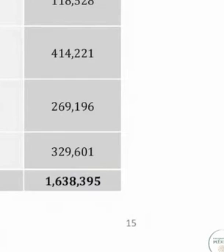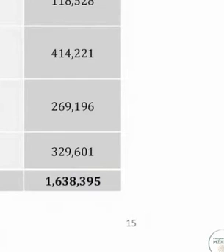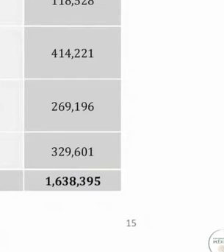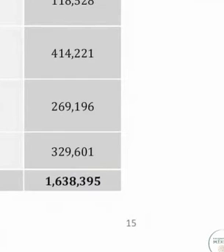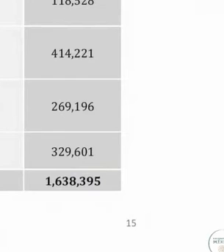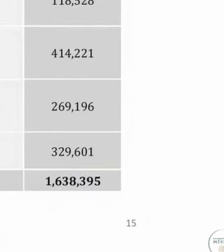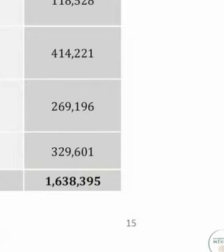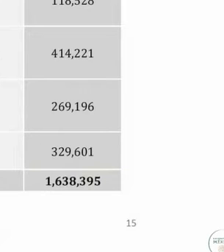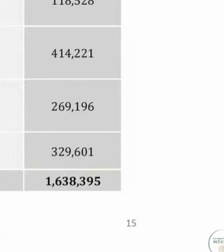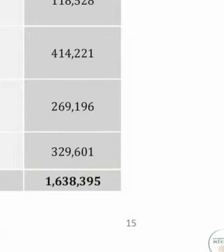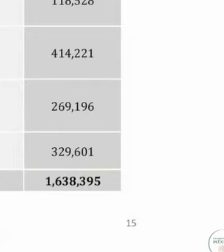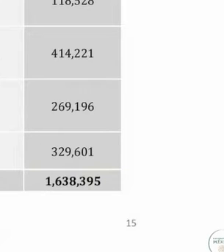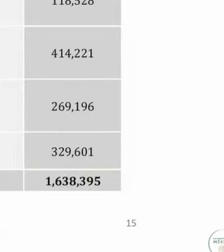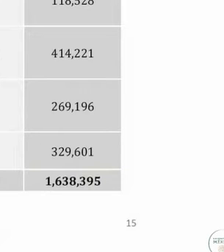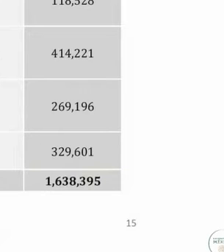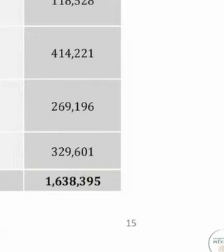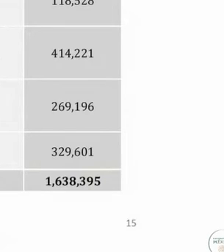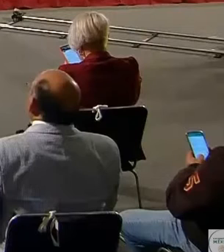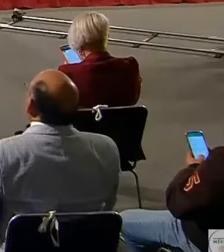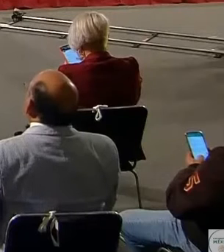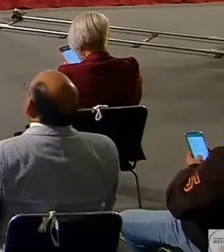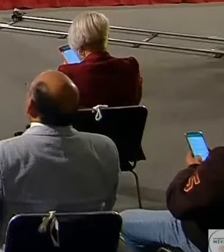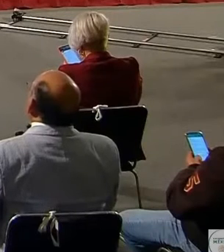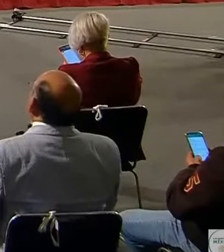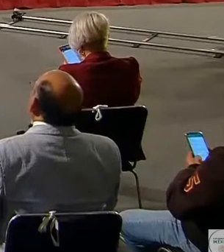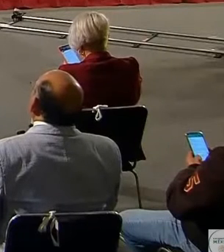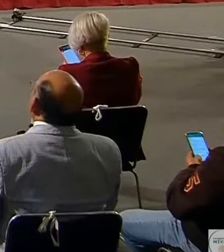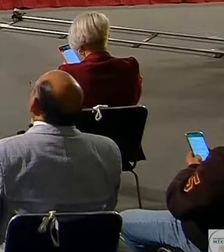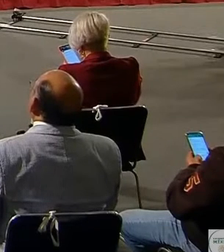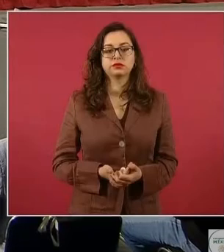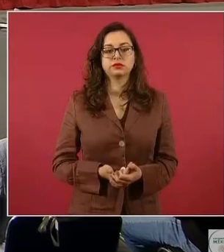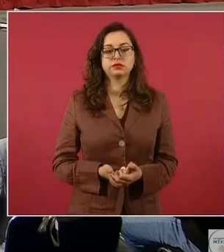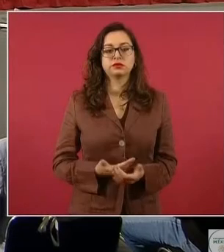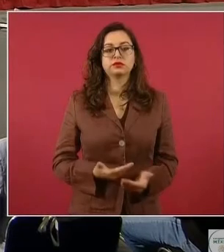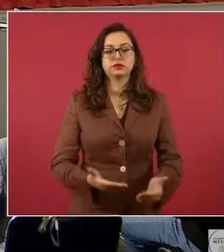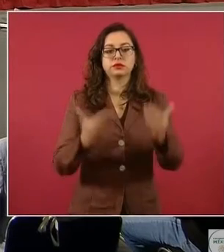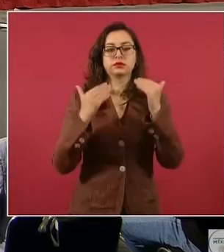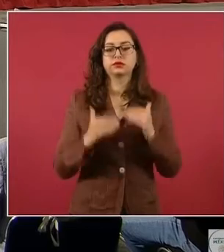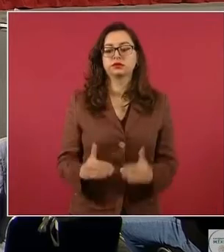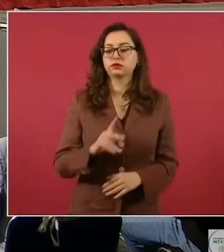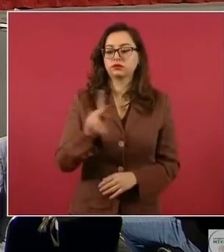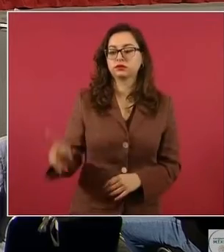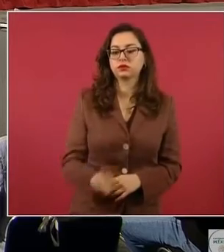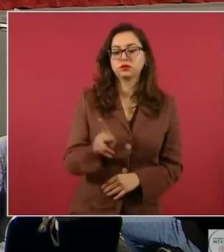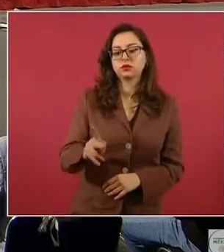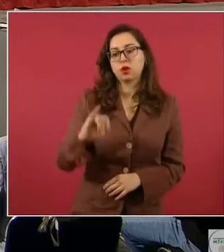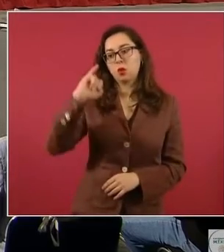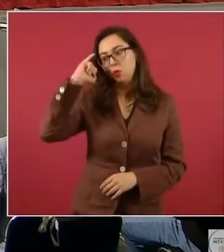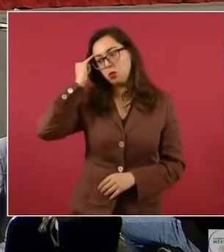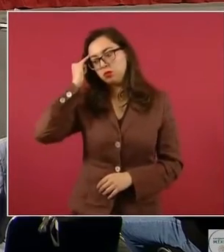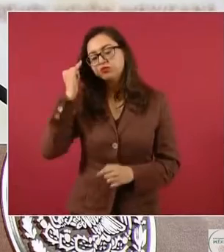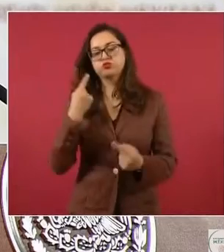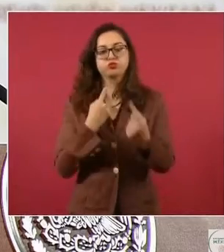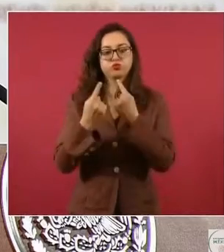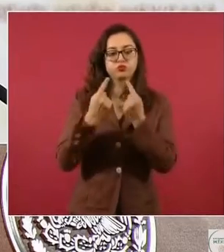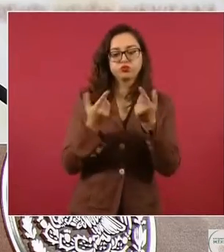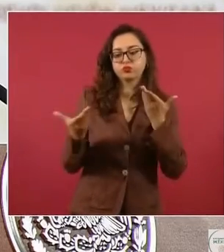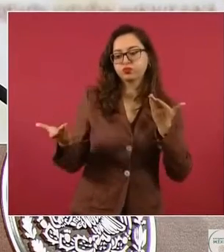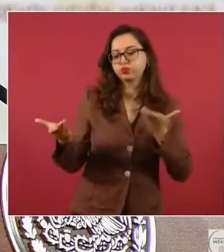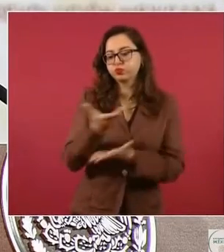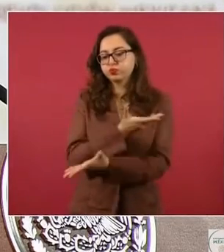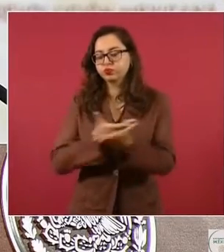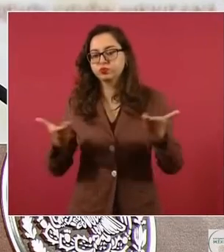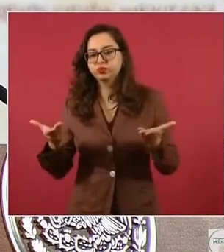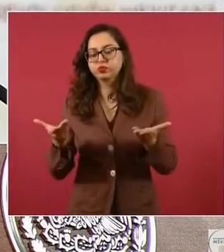En materia de diálogo con los pueblos indígenas y Construcción de la Paz, que trabajamos junto con el Instituto Nacional de Pueblos Indígenas,